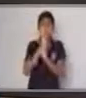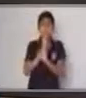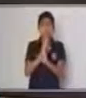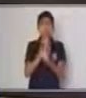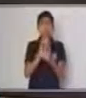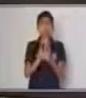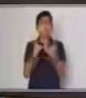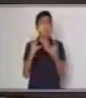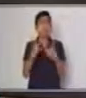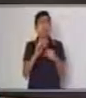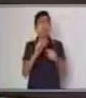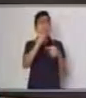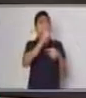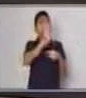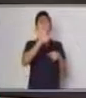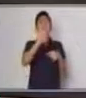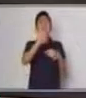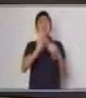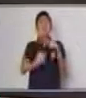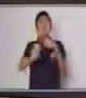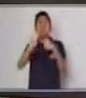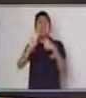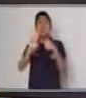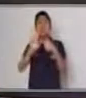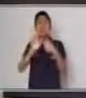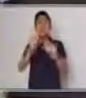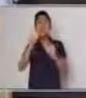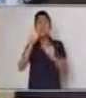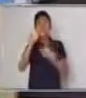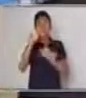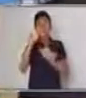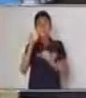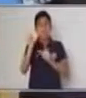caso, 45 dividido 3 es 15.